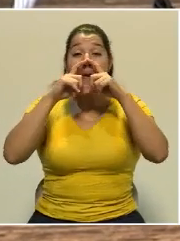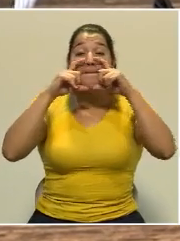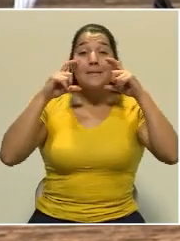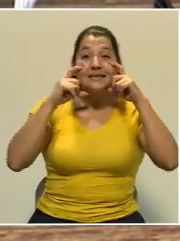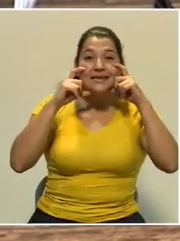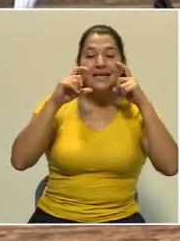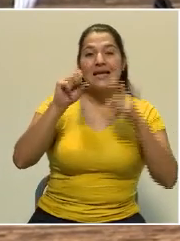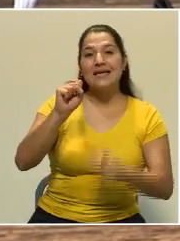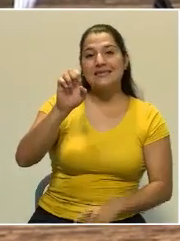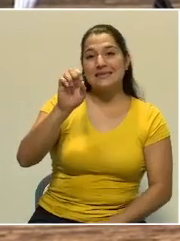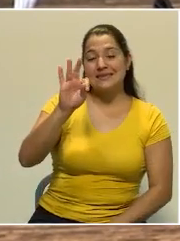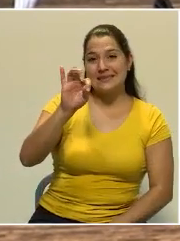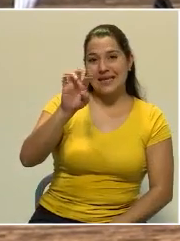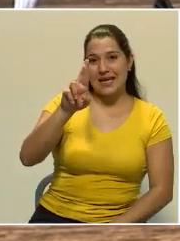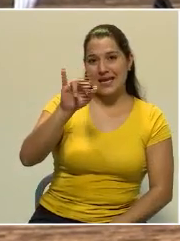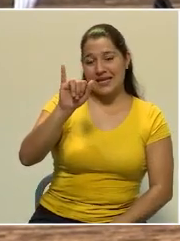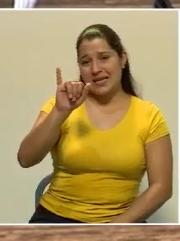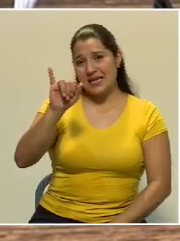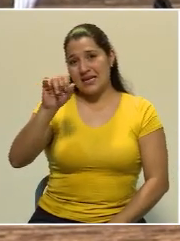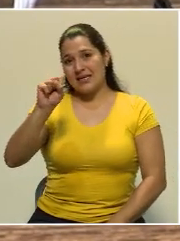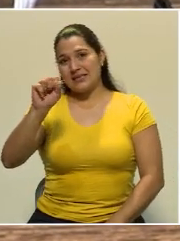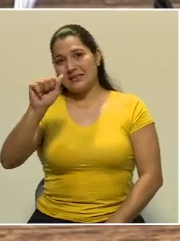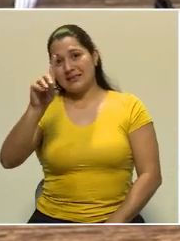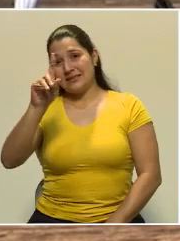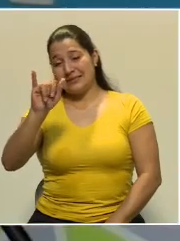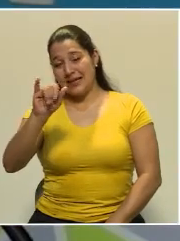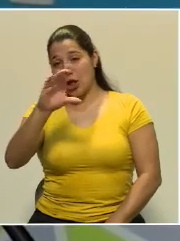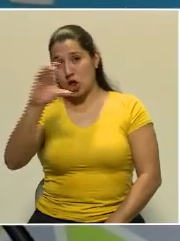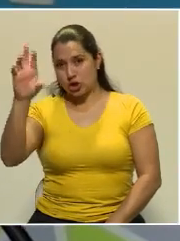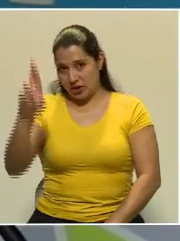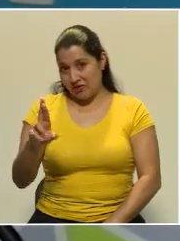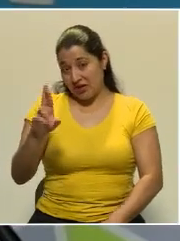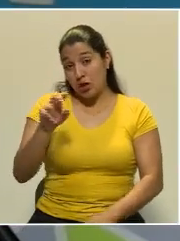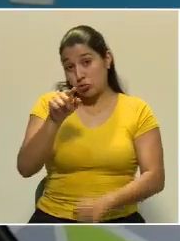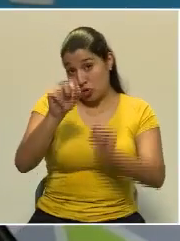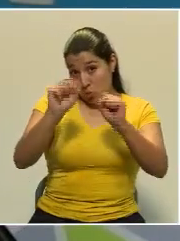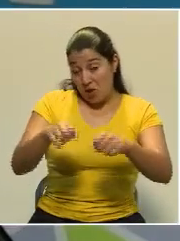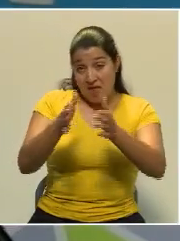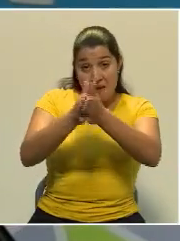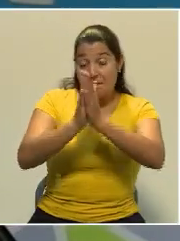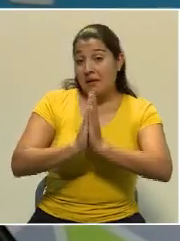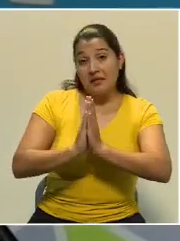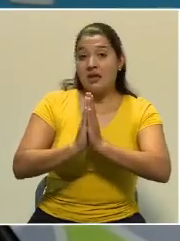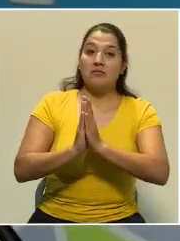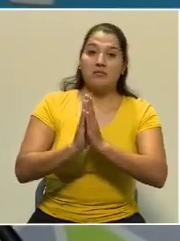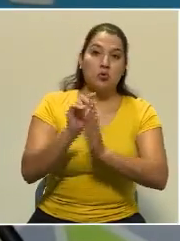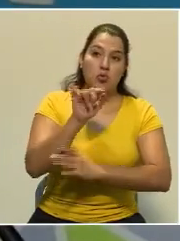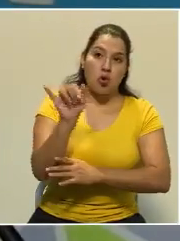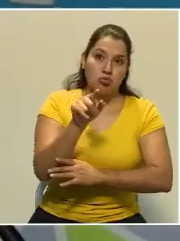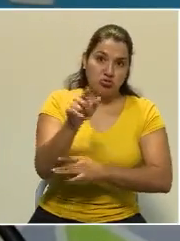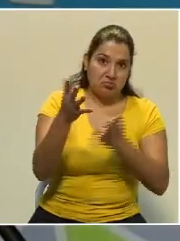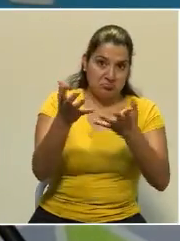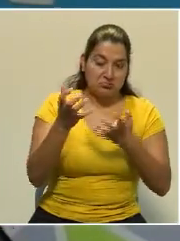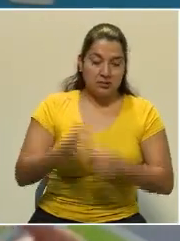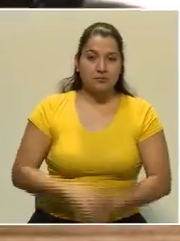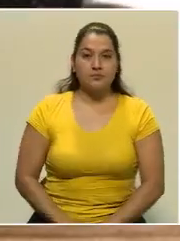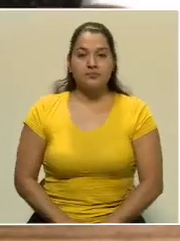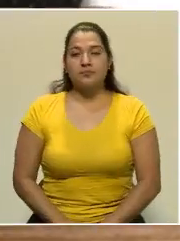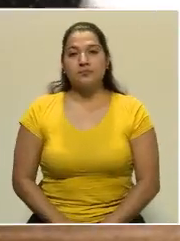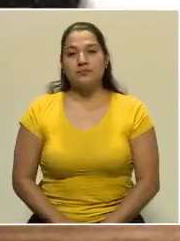Stay Safe Costa Rica. Ahí pueden hacer los pedidos de acuerdo al tamaño, las medidas o algunos parámetros especiales que requieran.